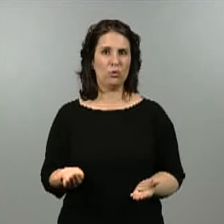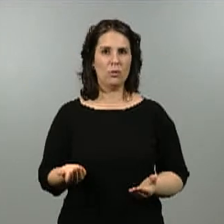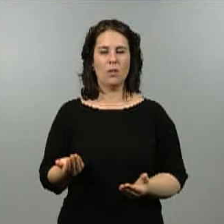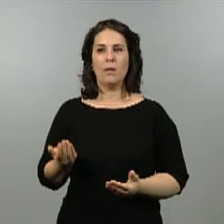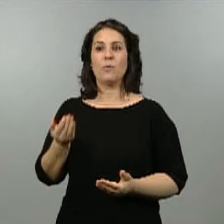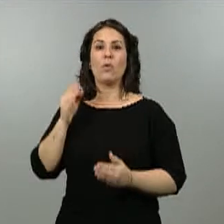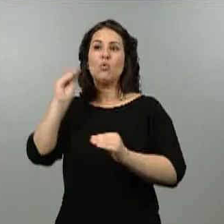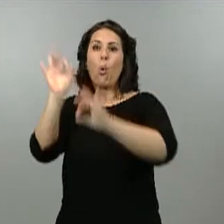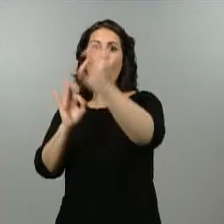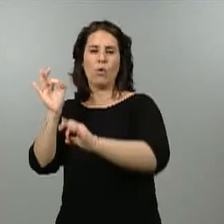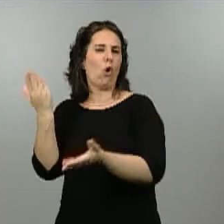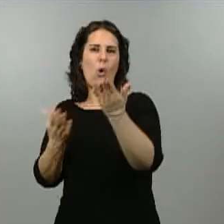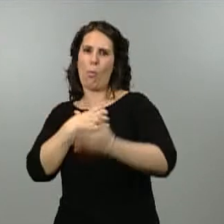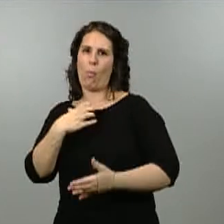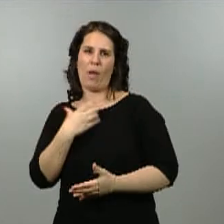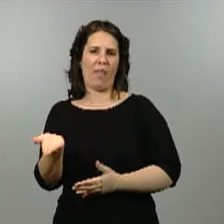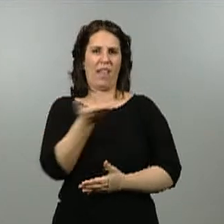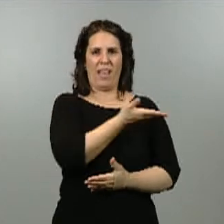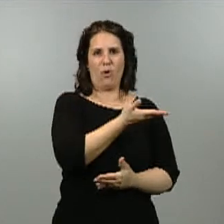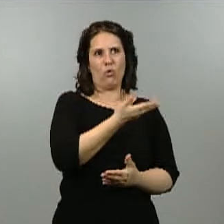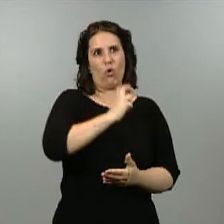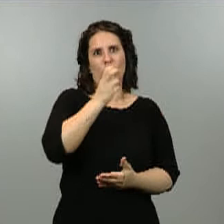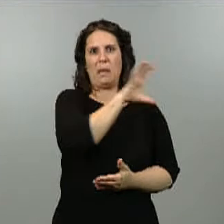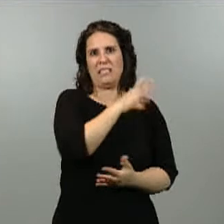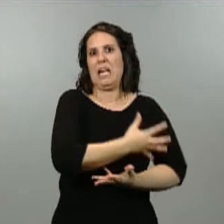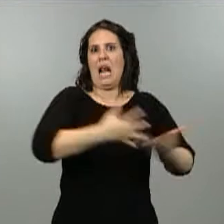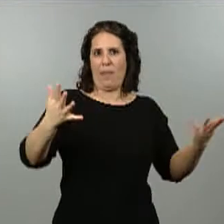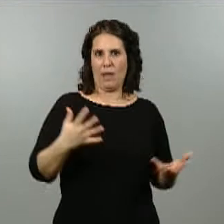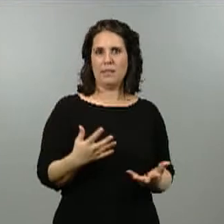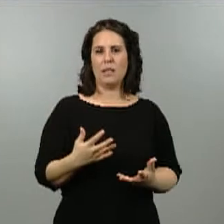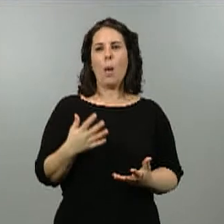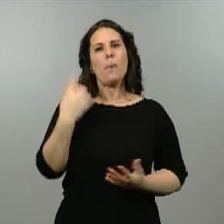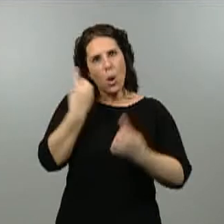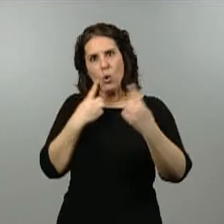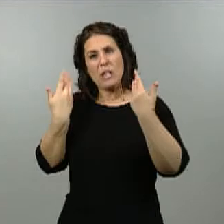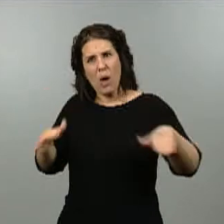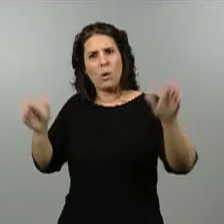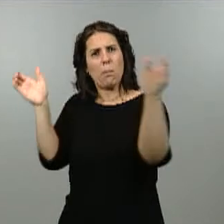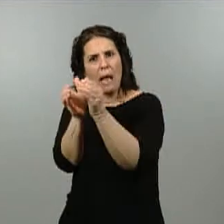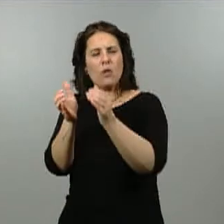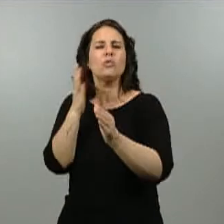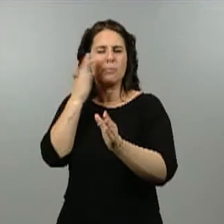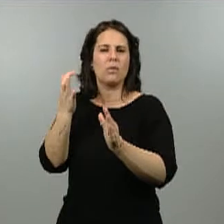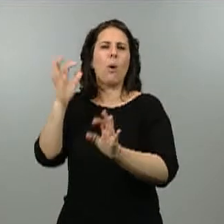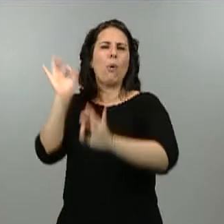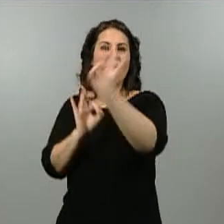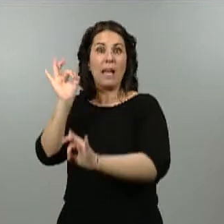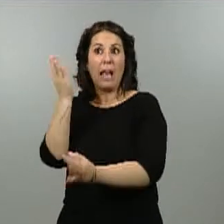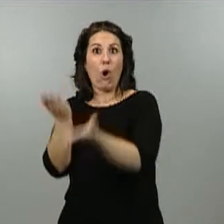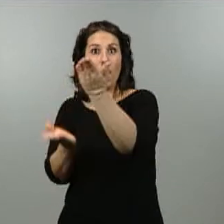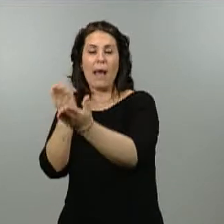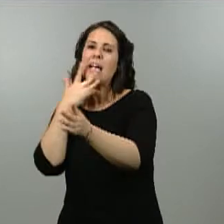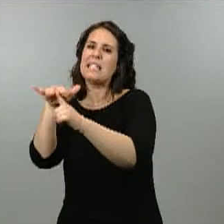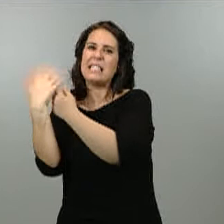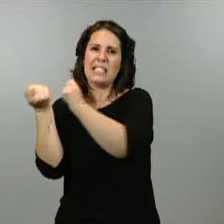a los 7 que han superado los 100.000, pero sí que algunos de ellos tienen incidencias en la población similares a las nuestras. Me estoy refiriendo, por